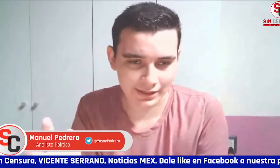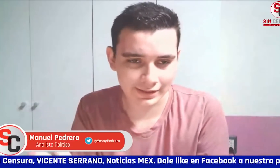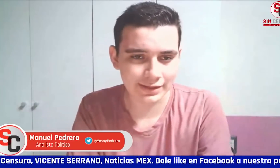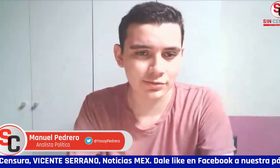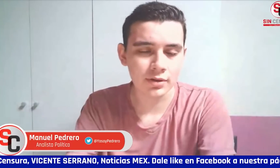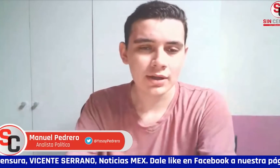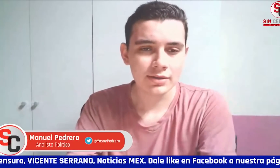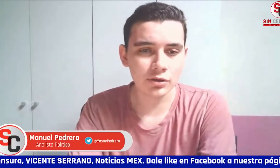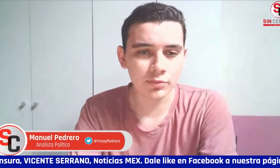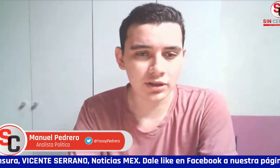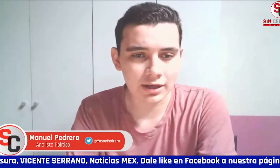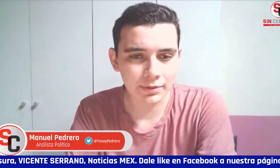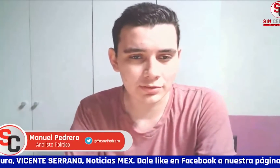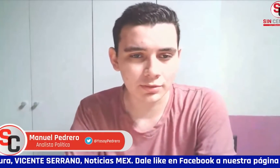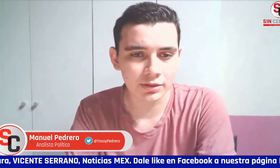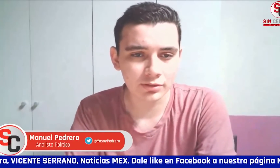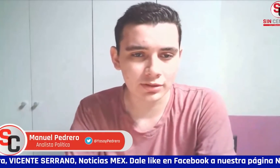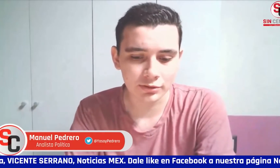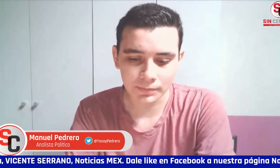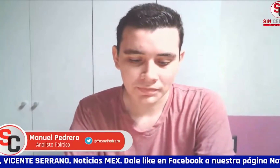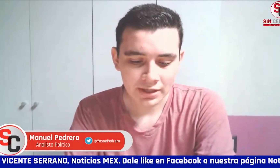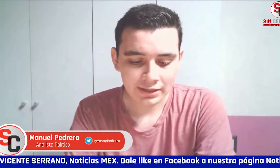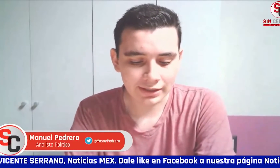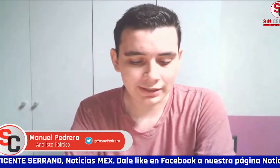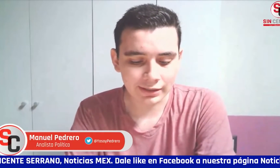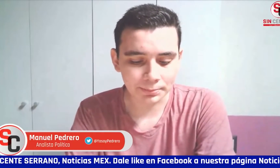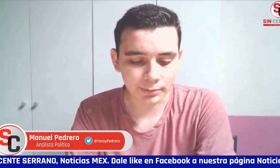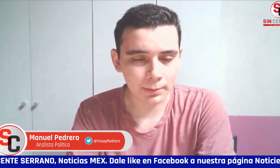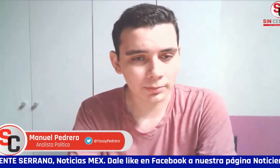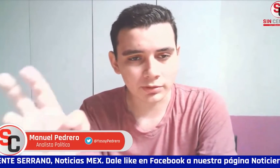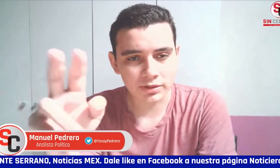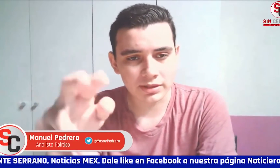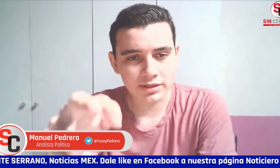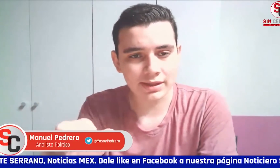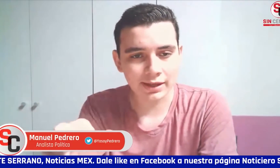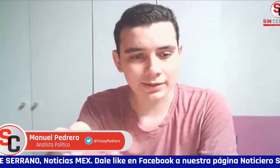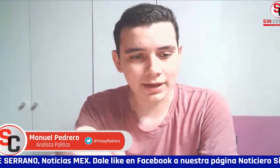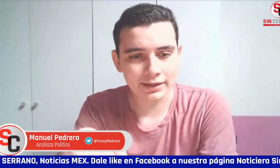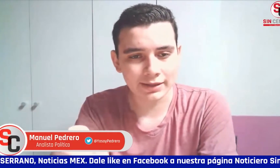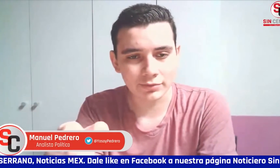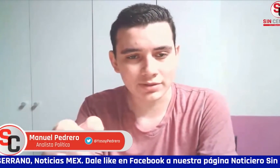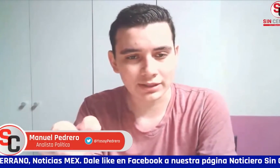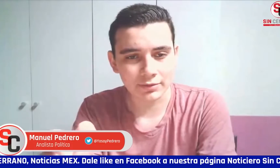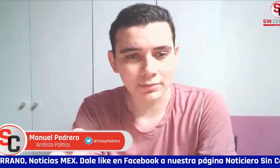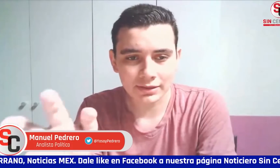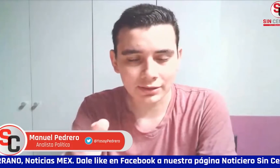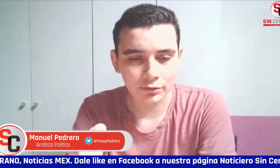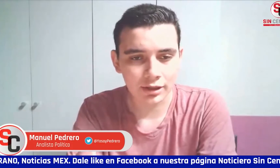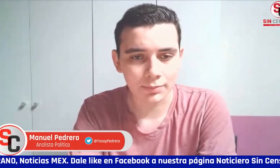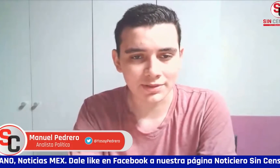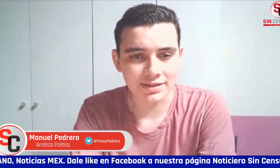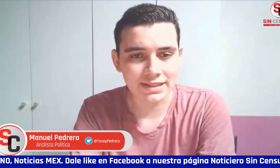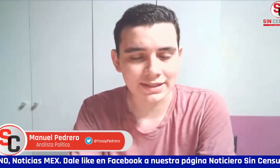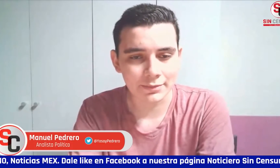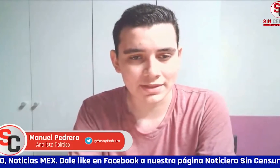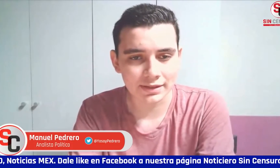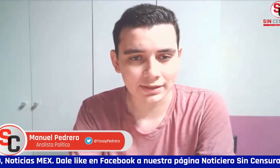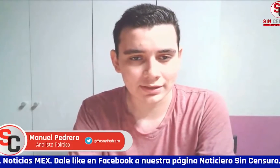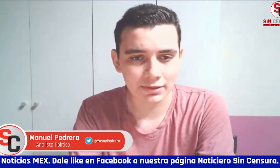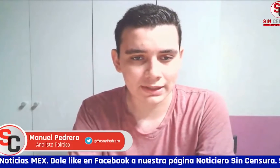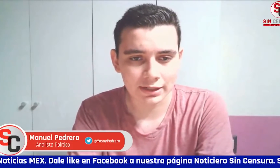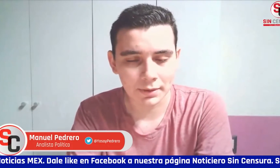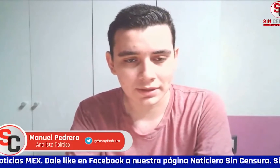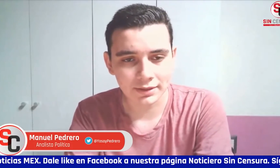sea, nada de eso. Ciro Murayama en su momento dijo que, por ejemplo, esta denuncia que había metido la presidencia de la